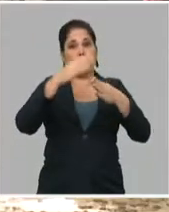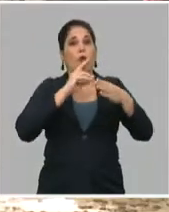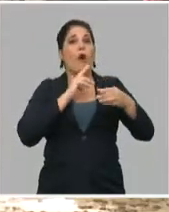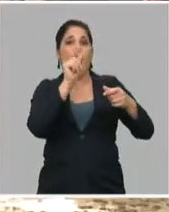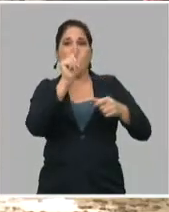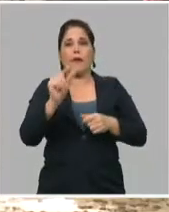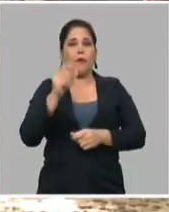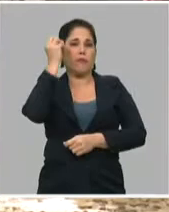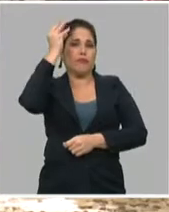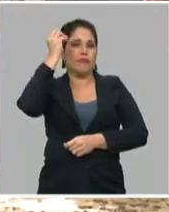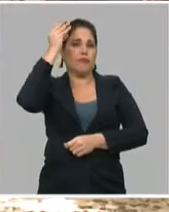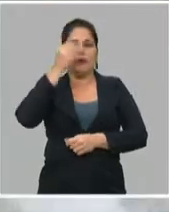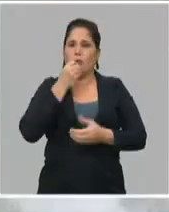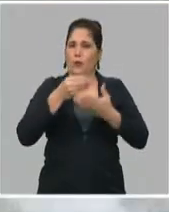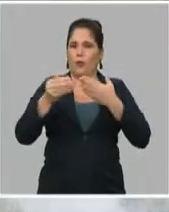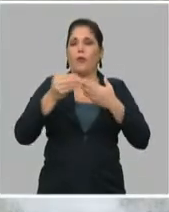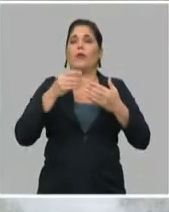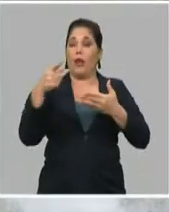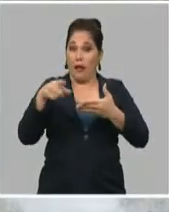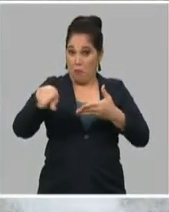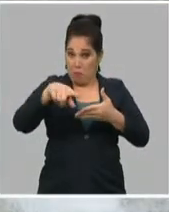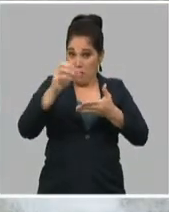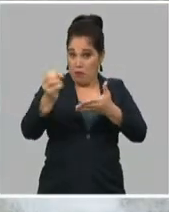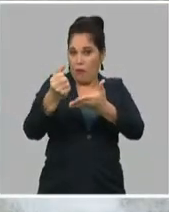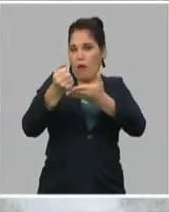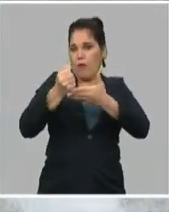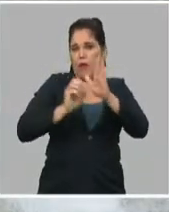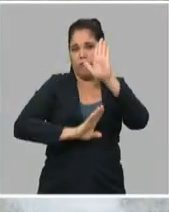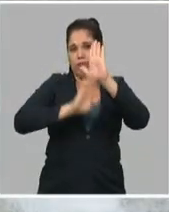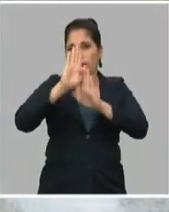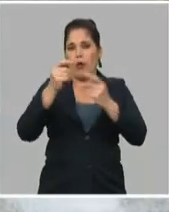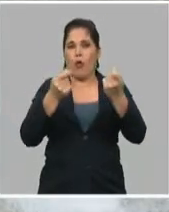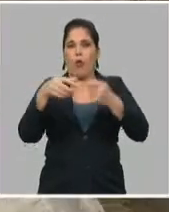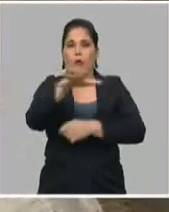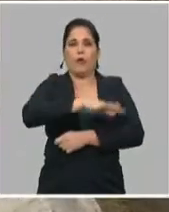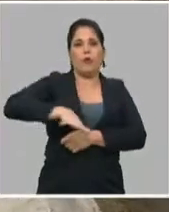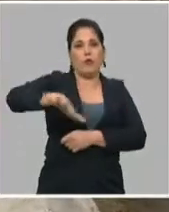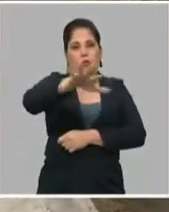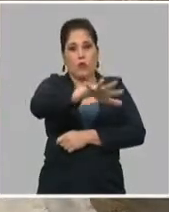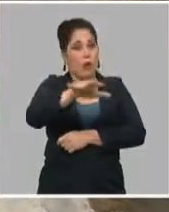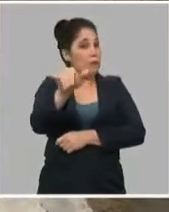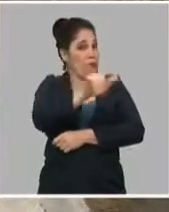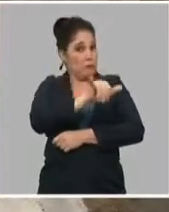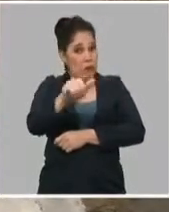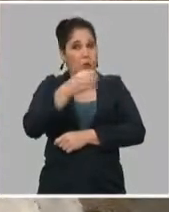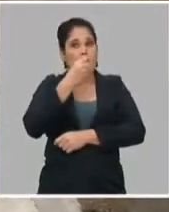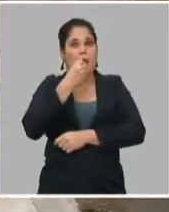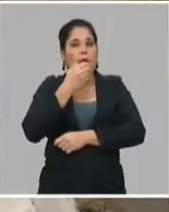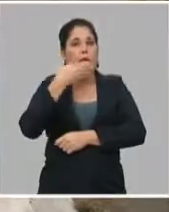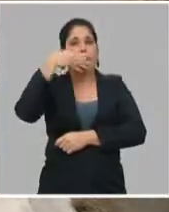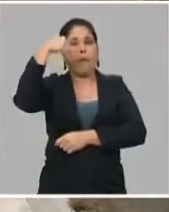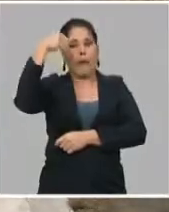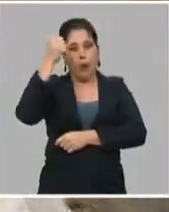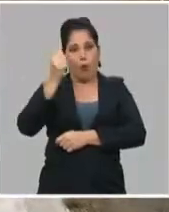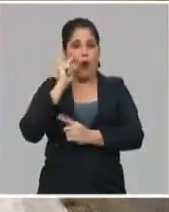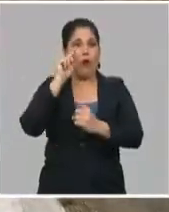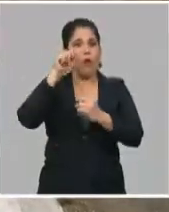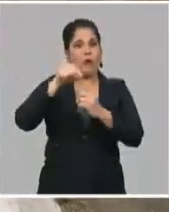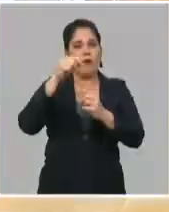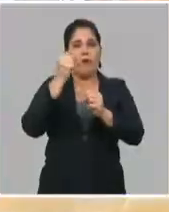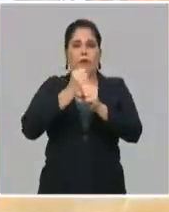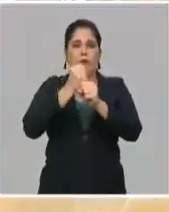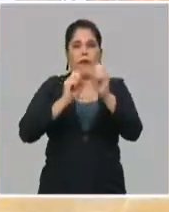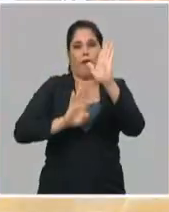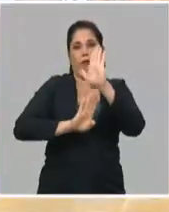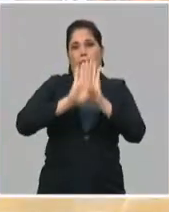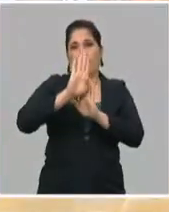río artificial contribuirá al desarrollo económico y social, y también favorecerá objetivos del